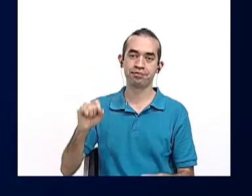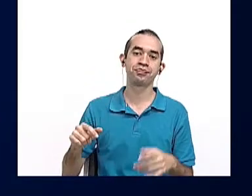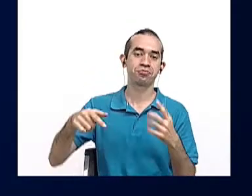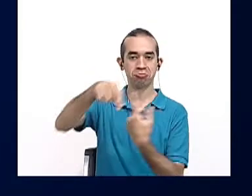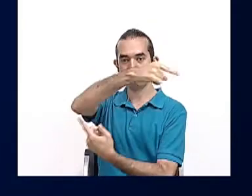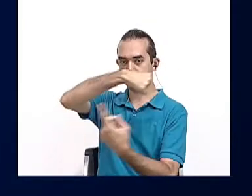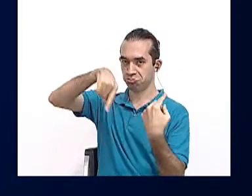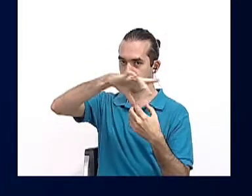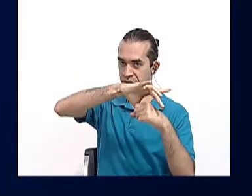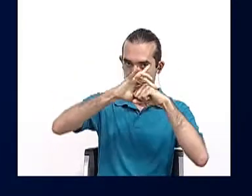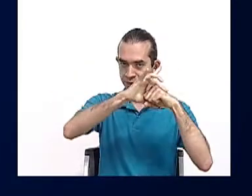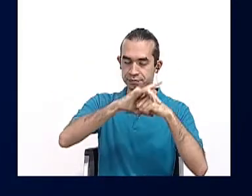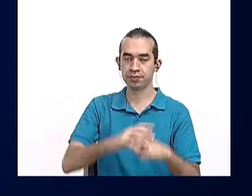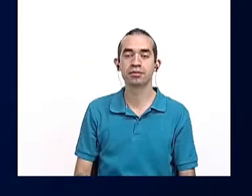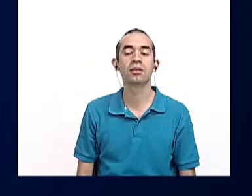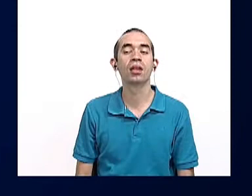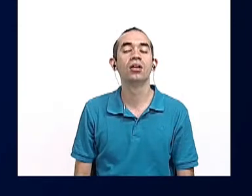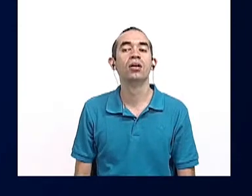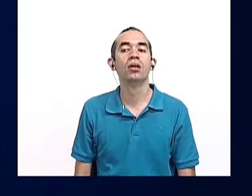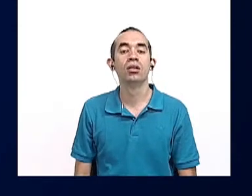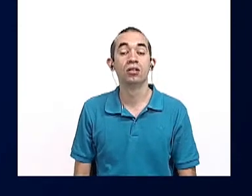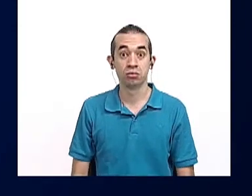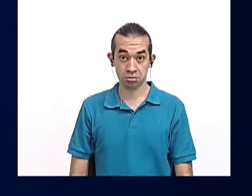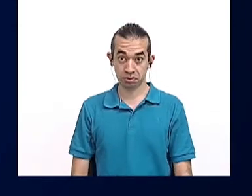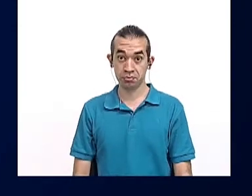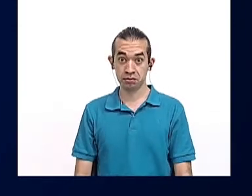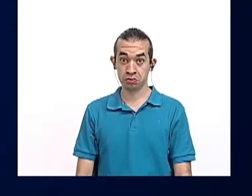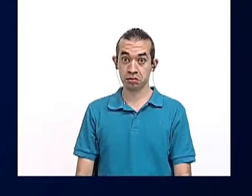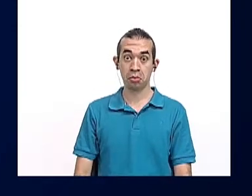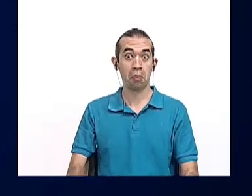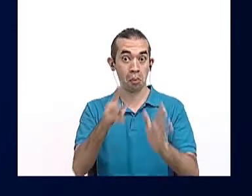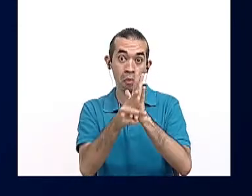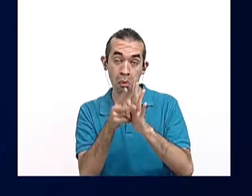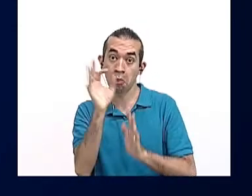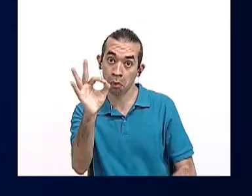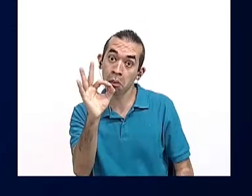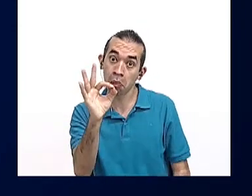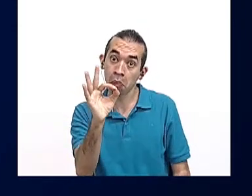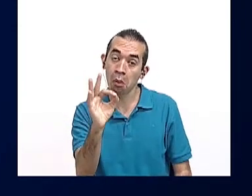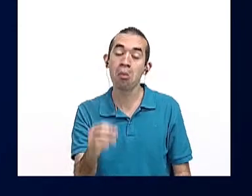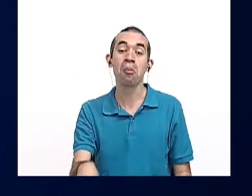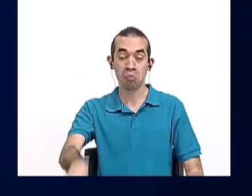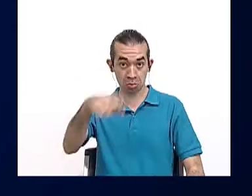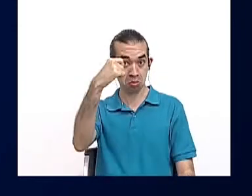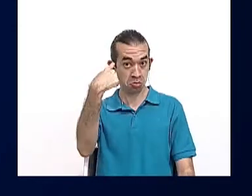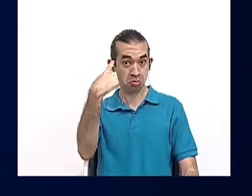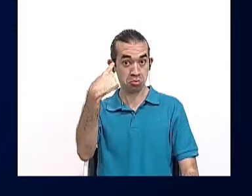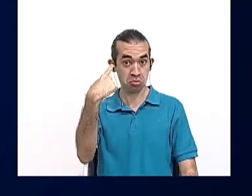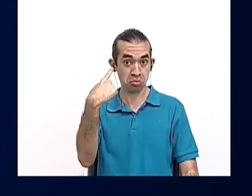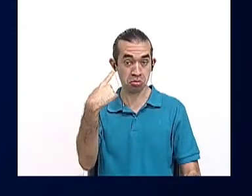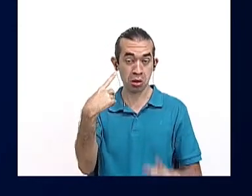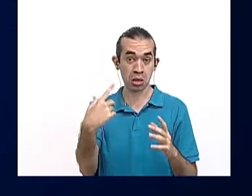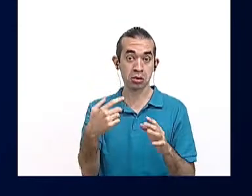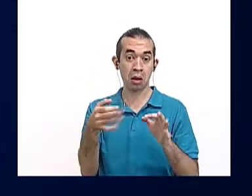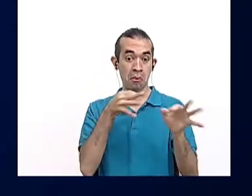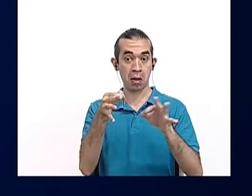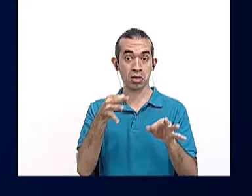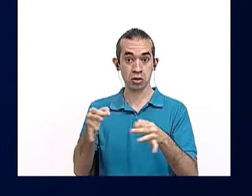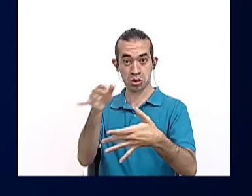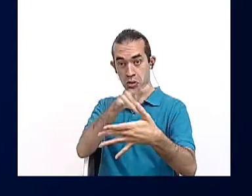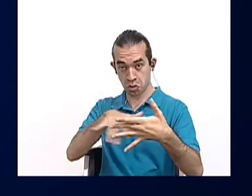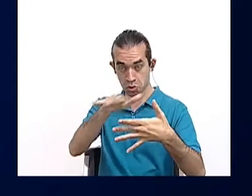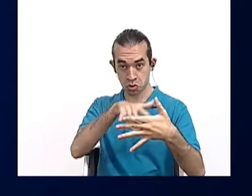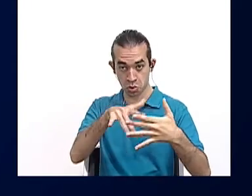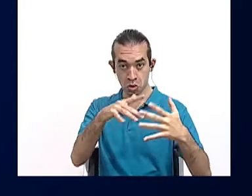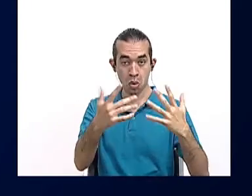¿Qué les pareció el video? ¿Lograron recordar esas explicaciones de la hidrostática y comprender entonces cómo se